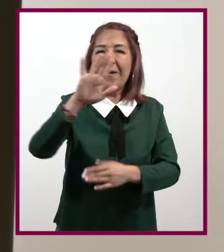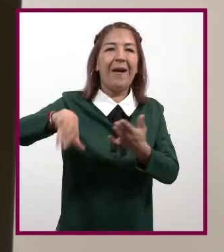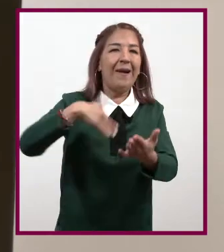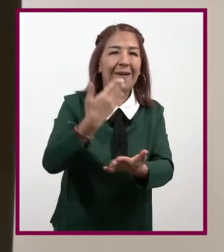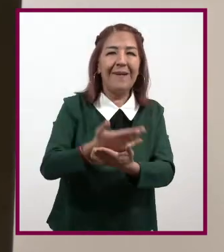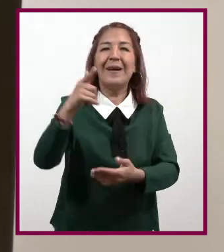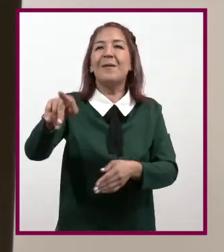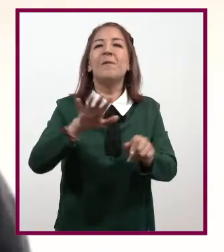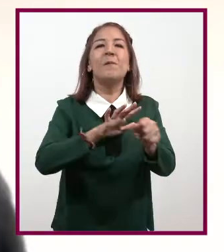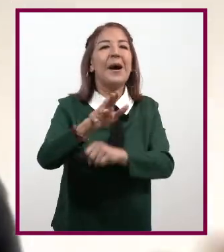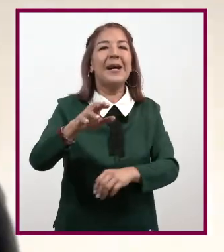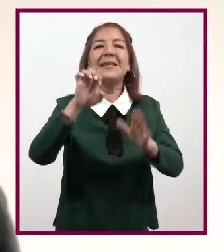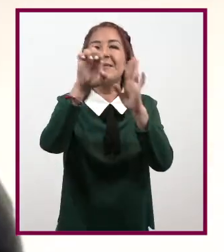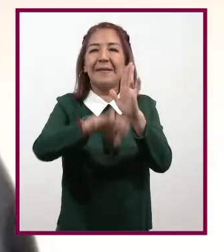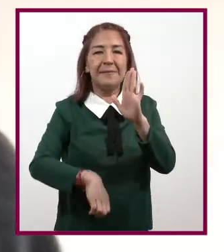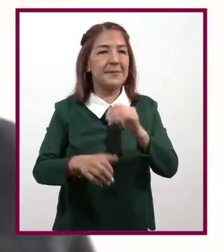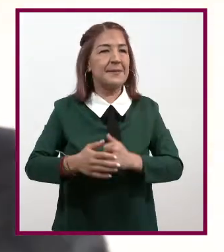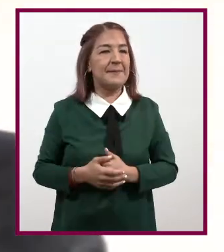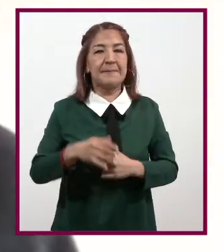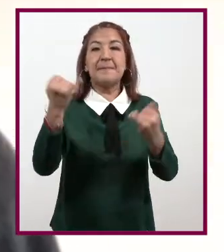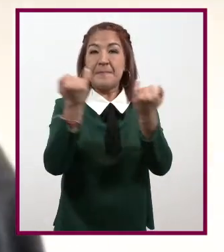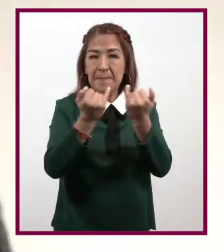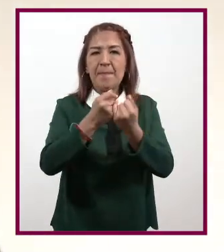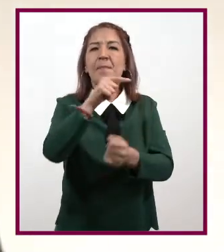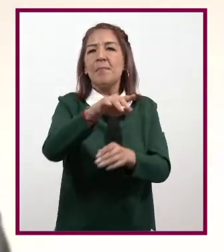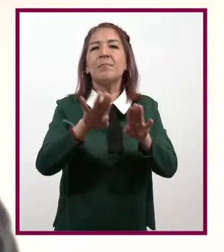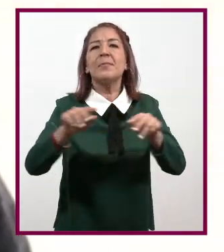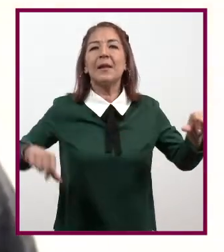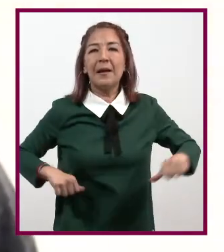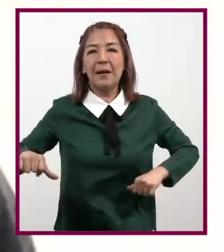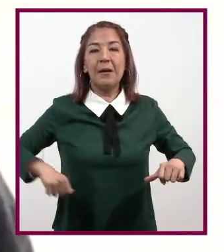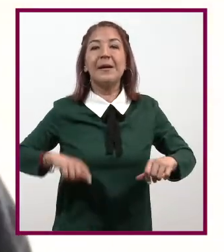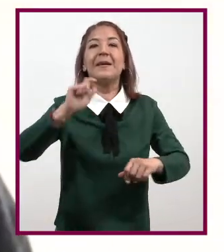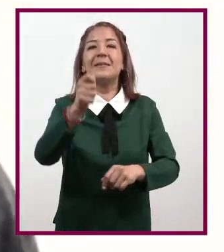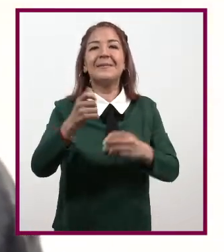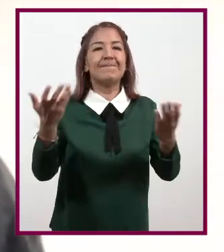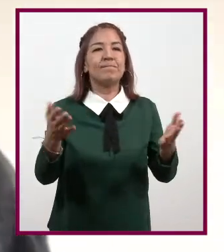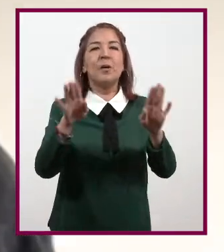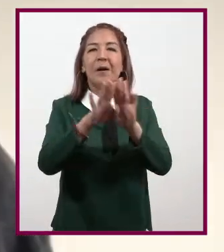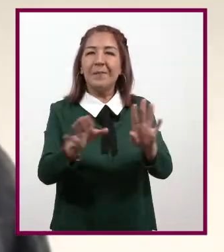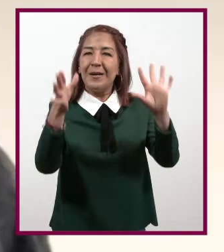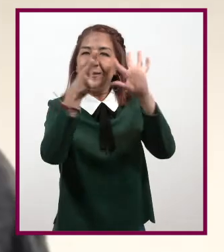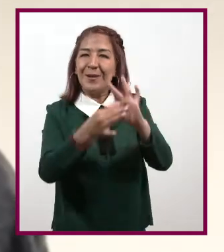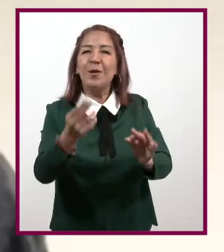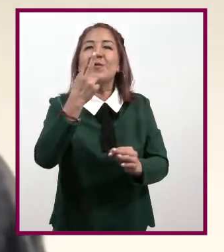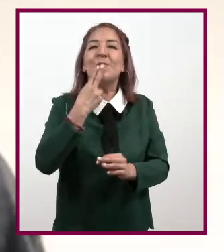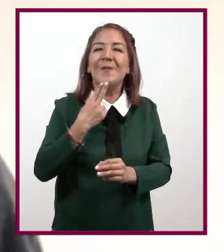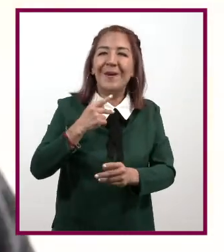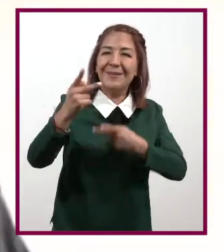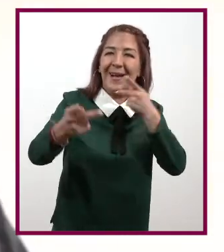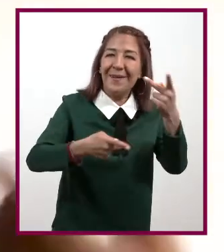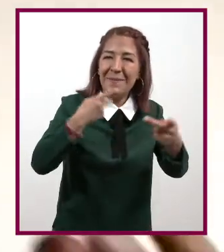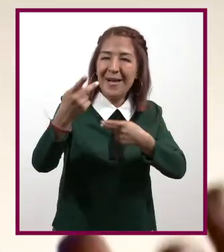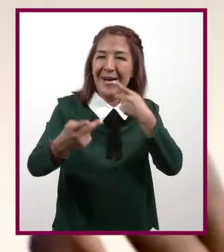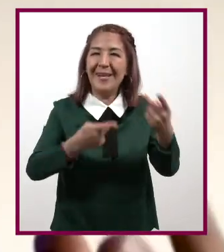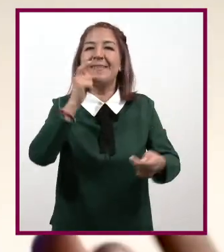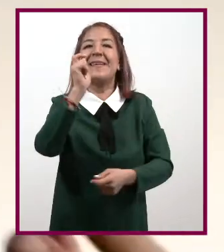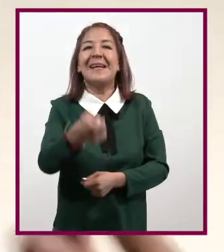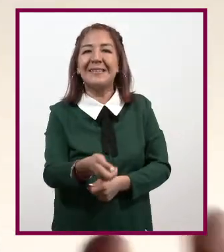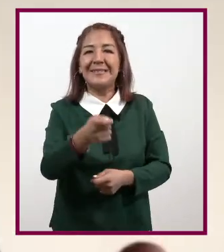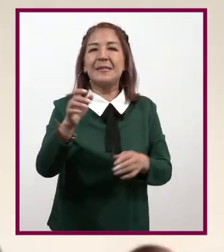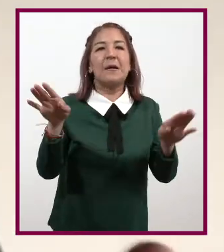algunos ejemplos? Creo también que la creatividad tiene que ver mucho con la seducción. Y la seducción tiene que ver con